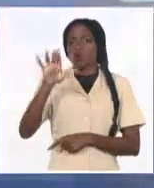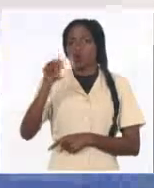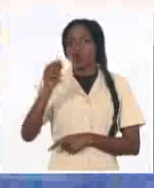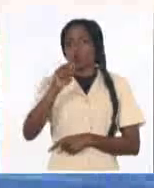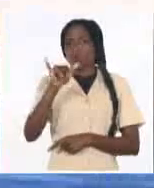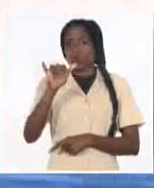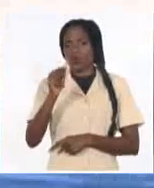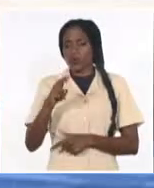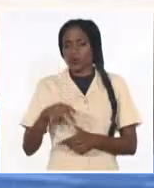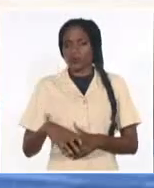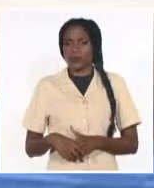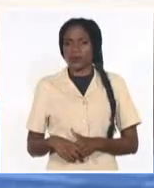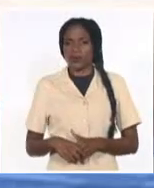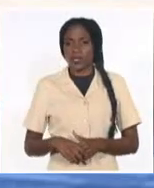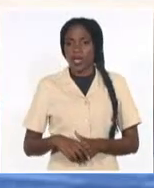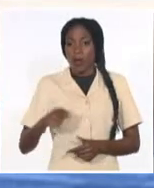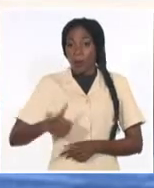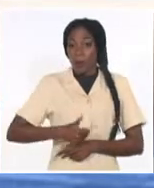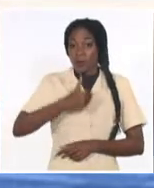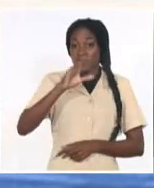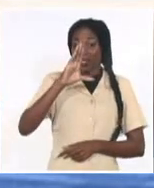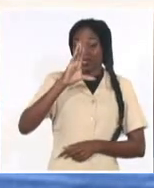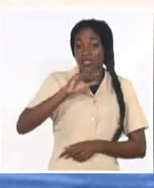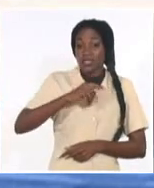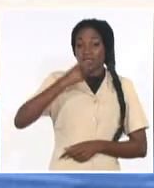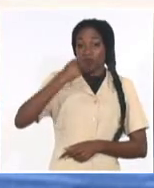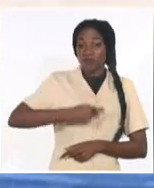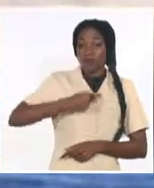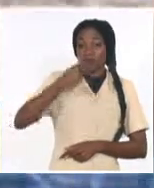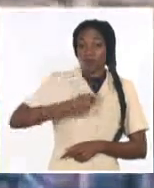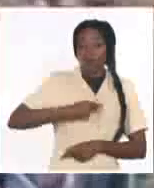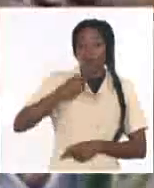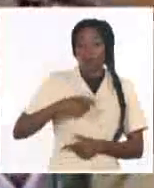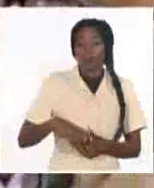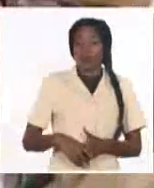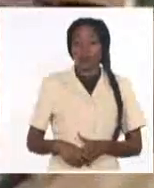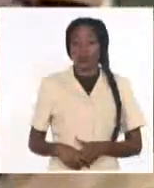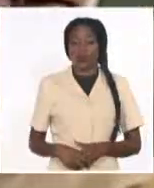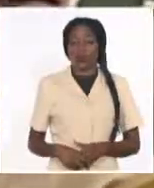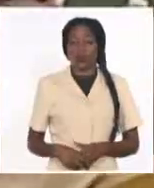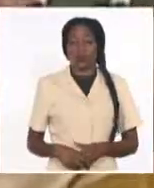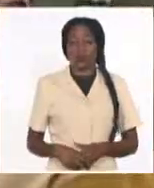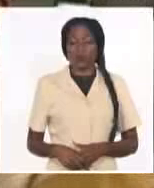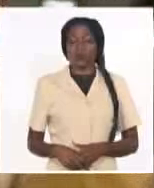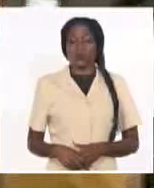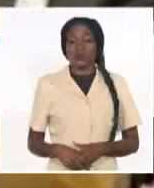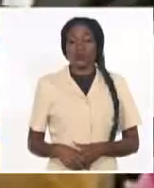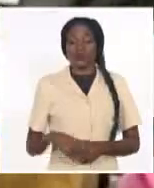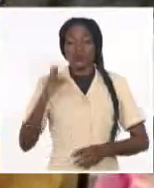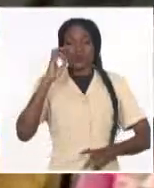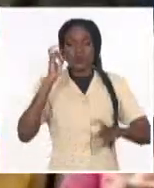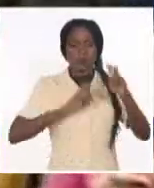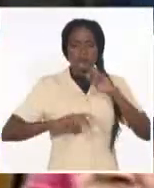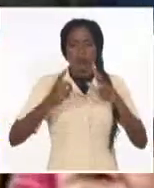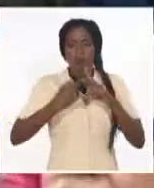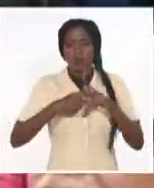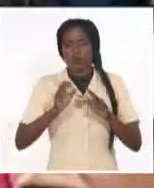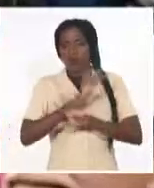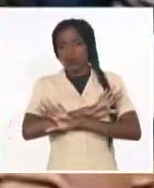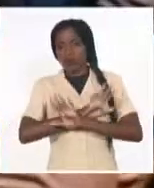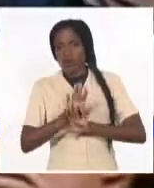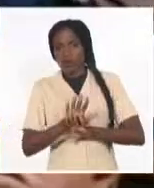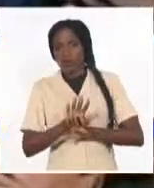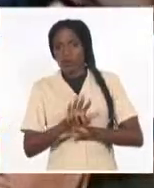la defensa de la mencionada zona como una lucha que ha pasado de generación en generación para la búsqueda de una solución definitiva.